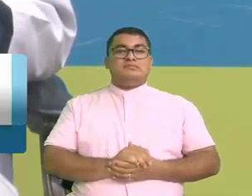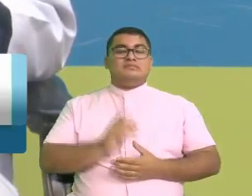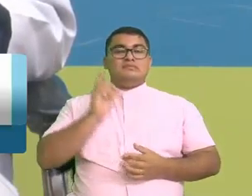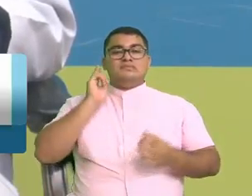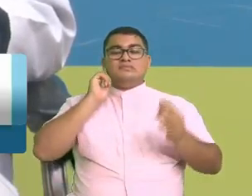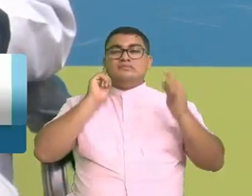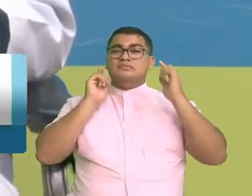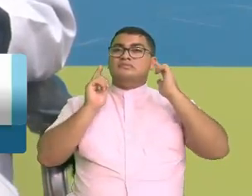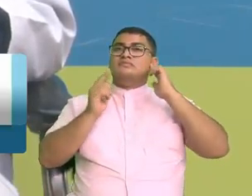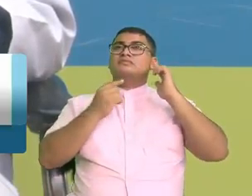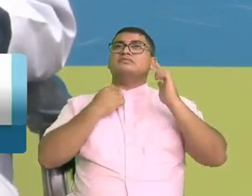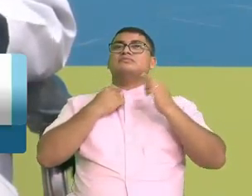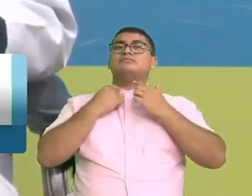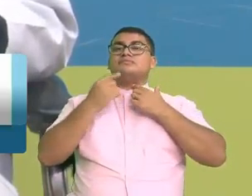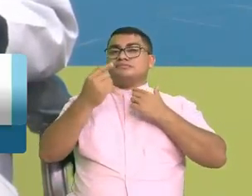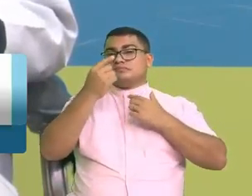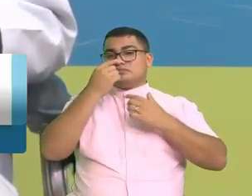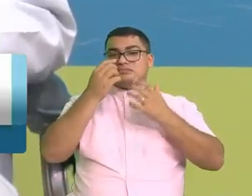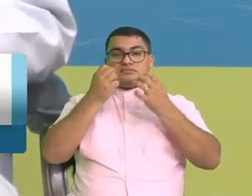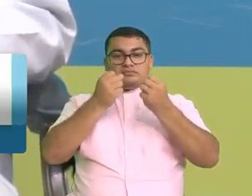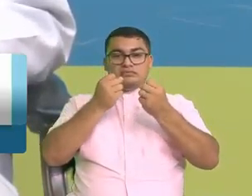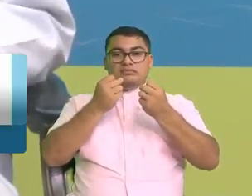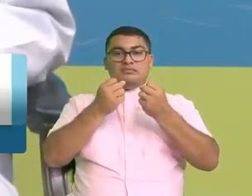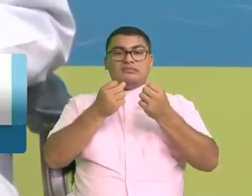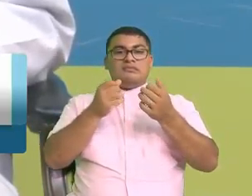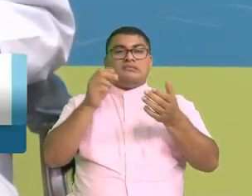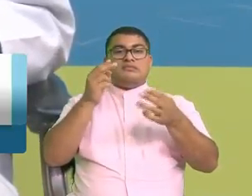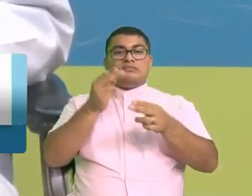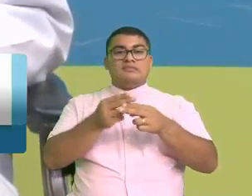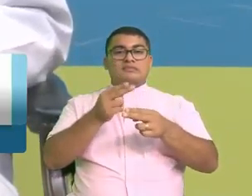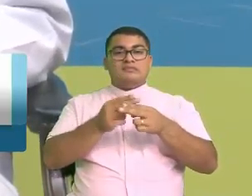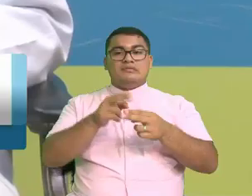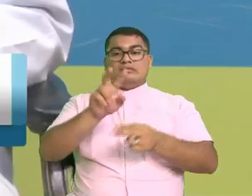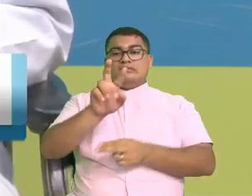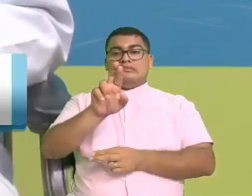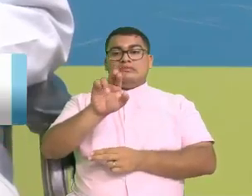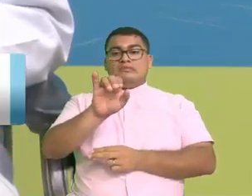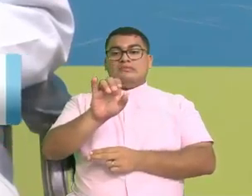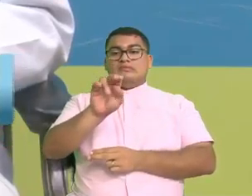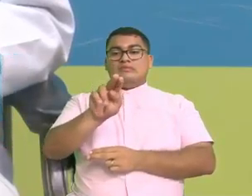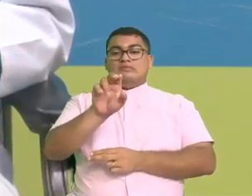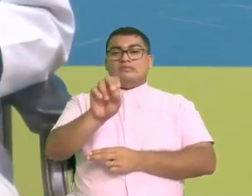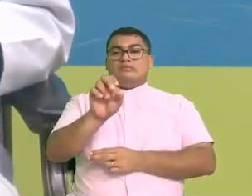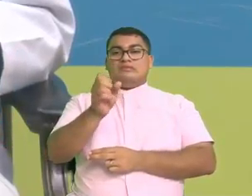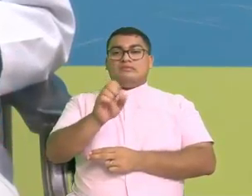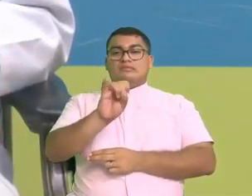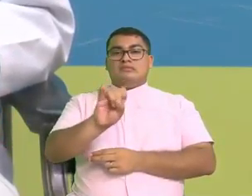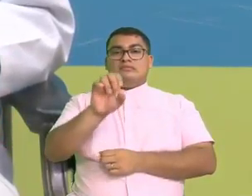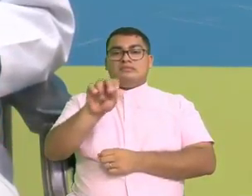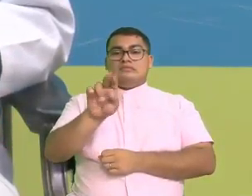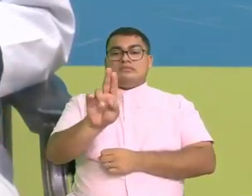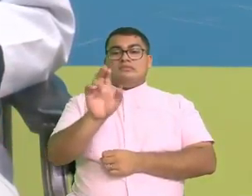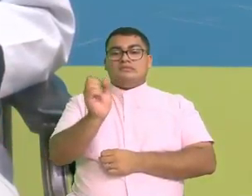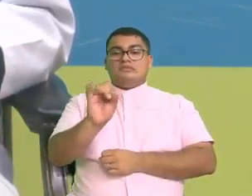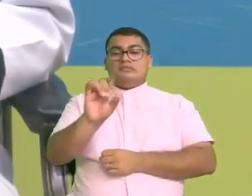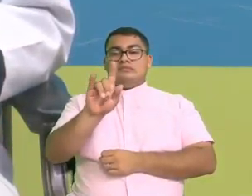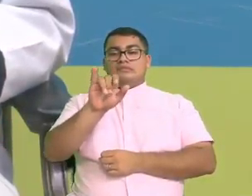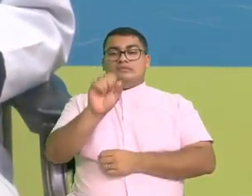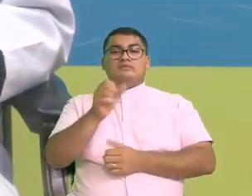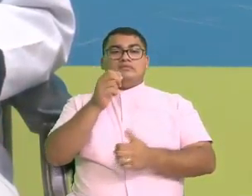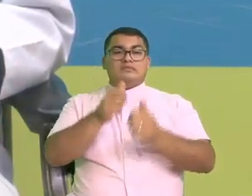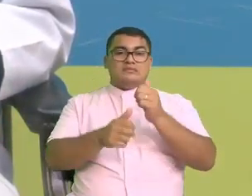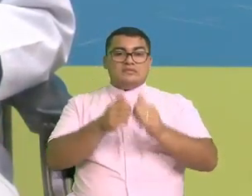esta mucosa, por eso da el término de rinosinusitis. La rinosinusitis es que